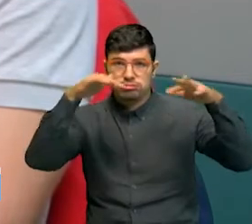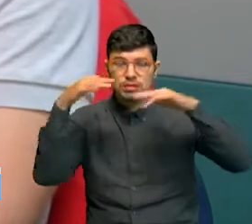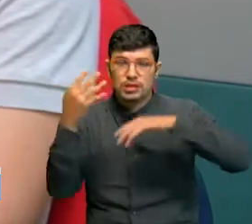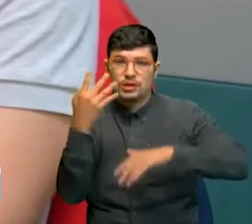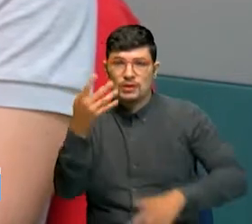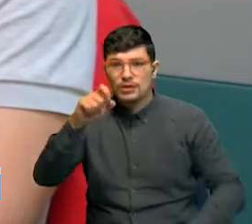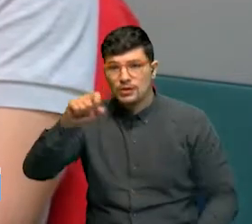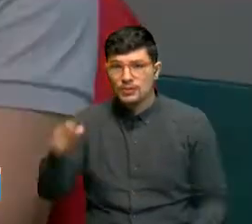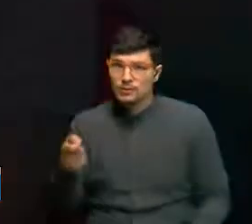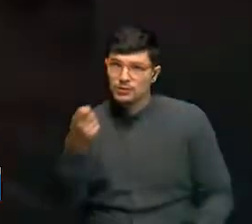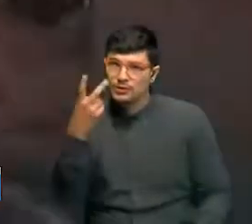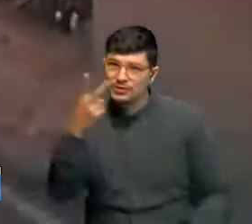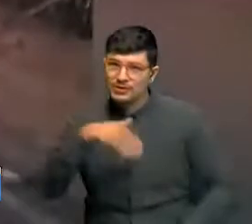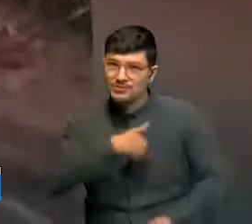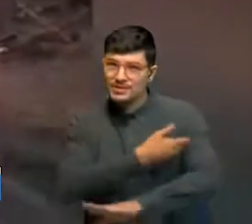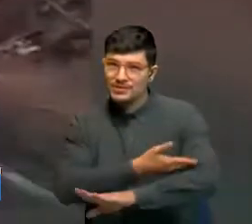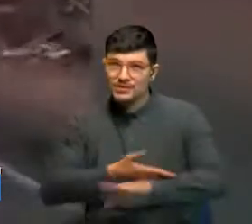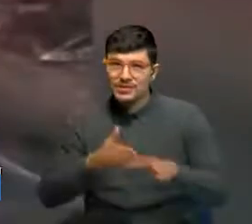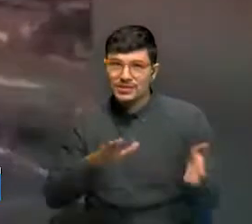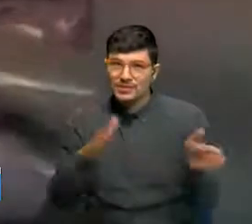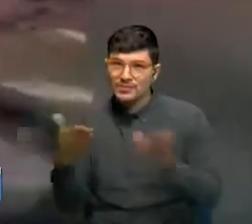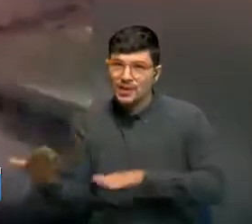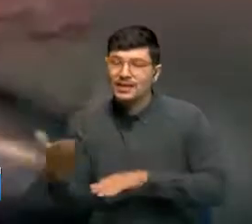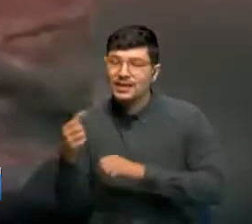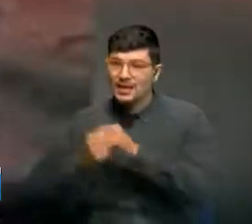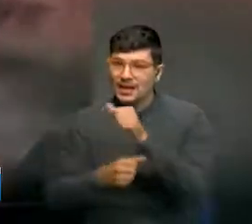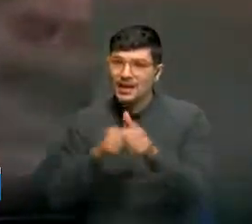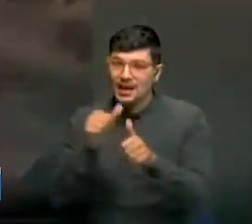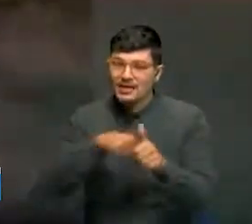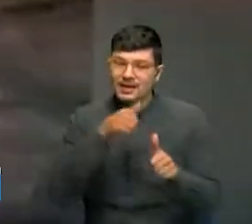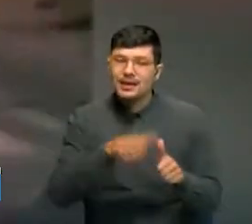de muertes anuales a nivel global.